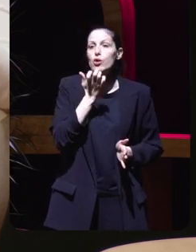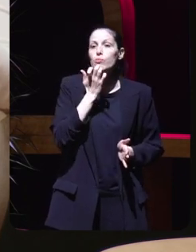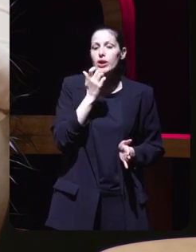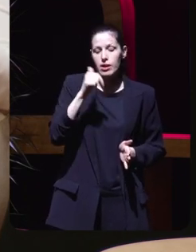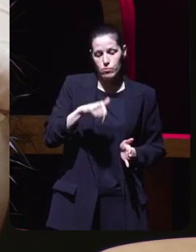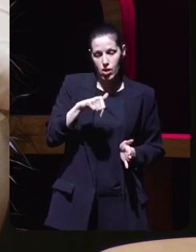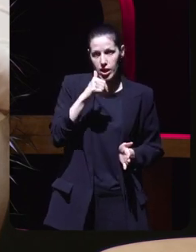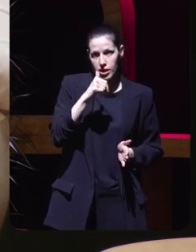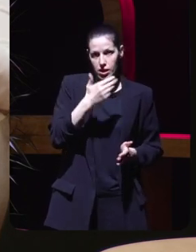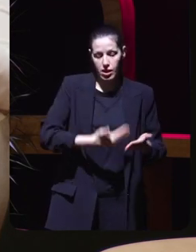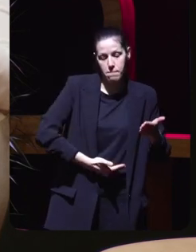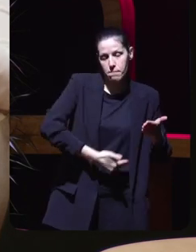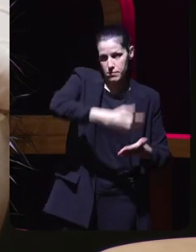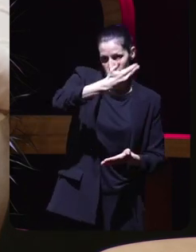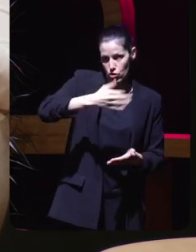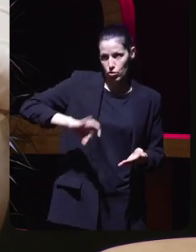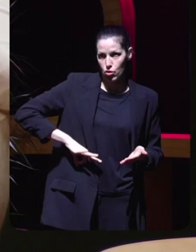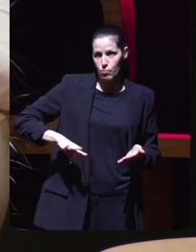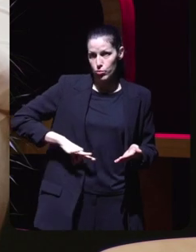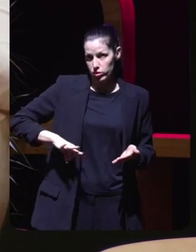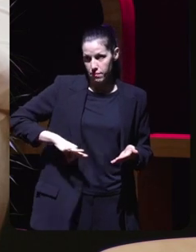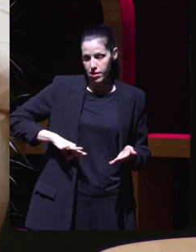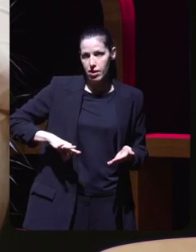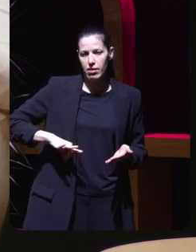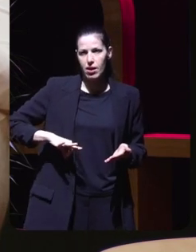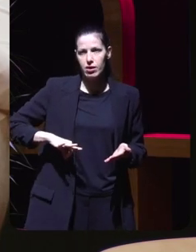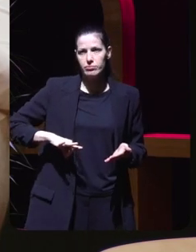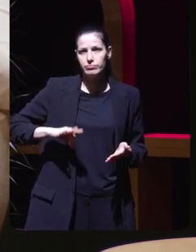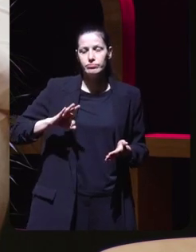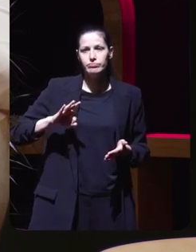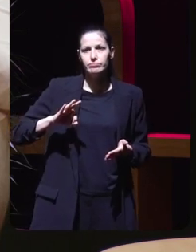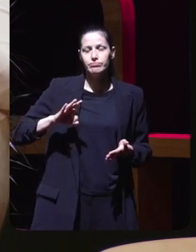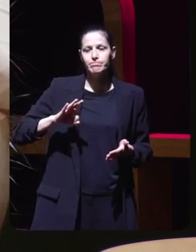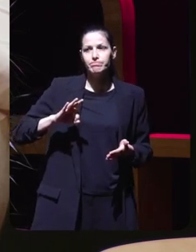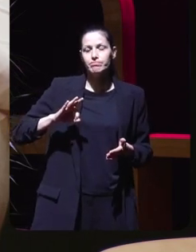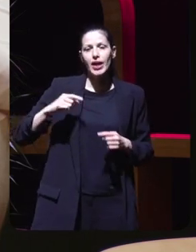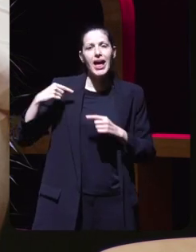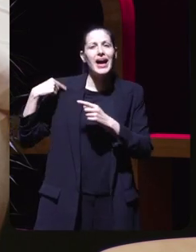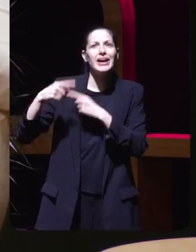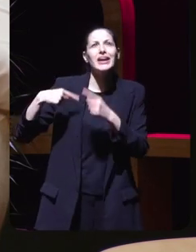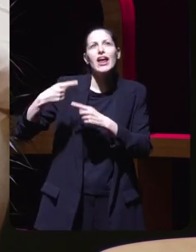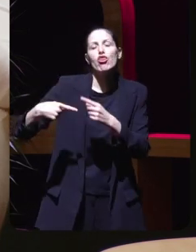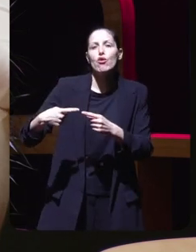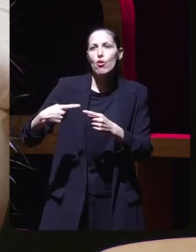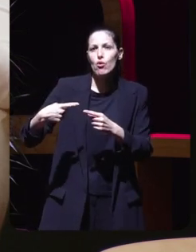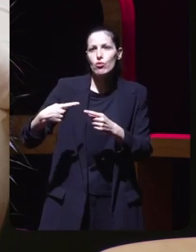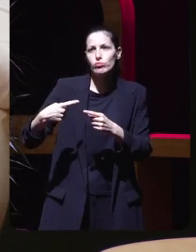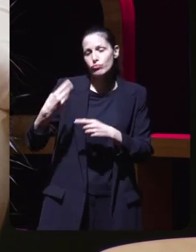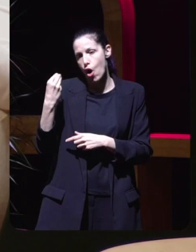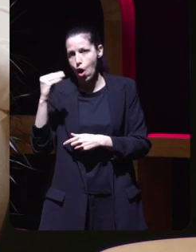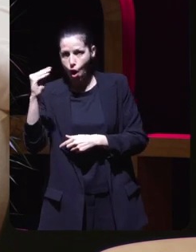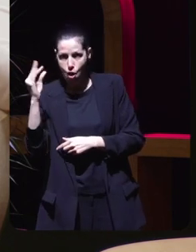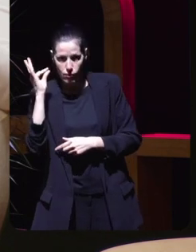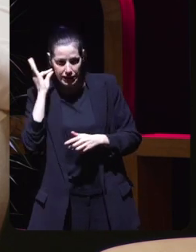pontevedra a jornalistas maisnovas hasta se hacían másnova de menos de 30 años Somos